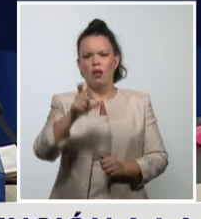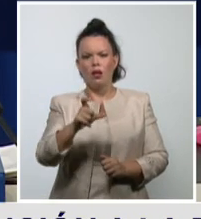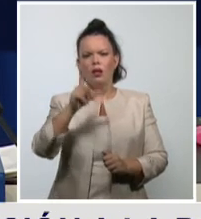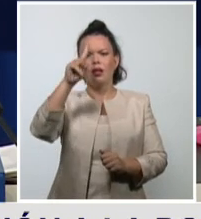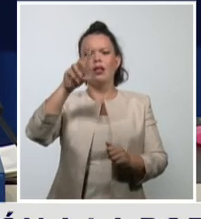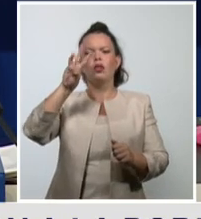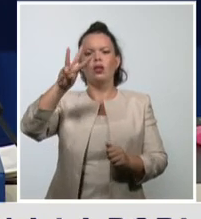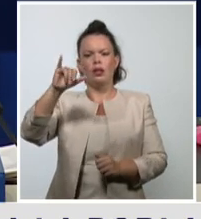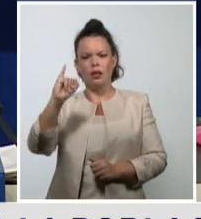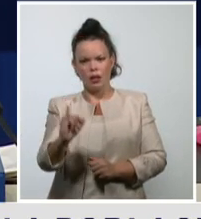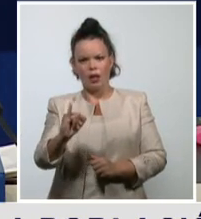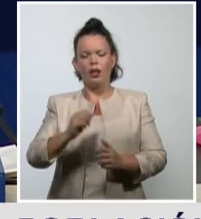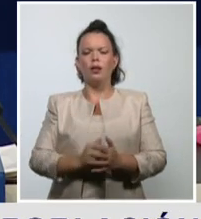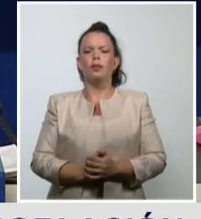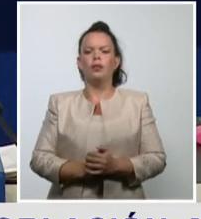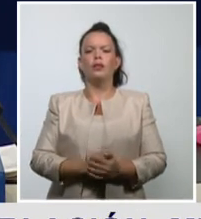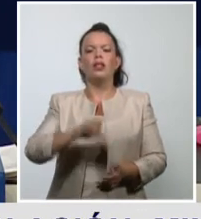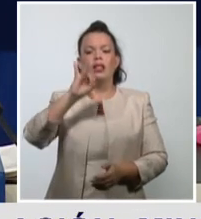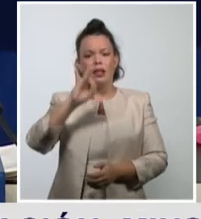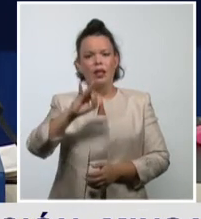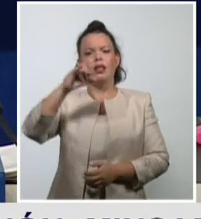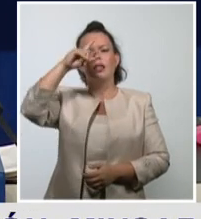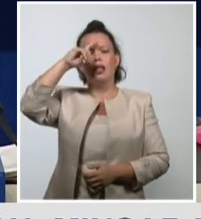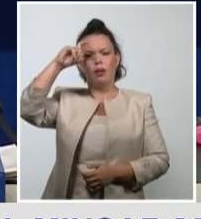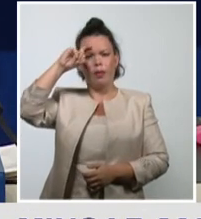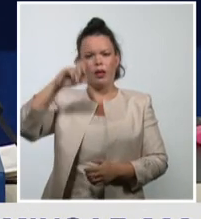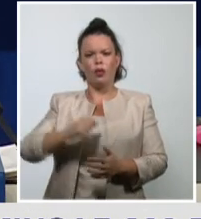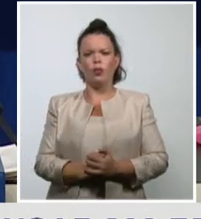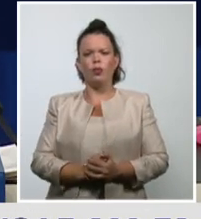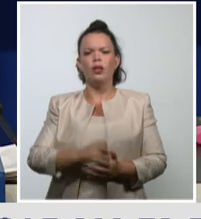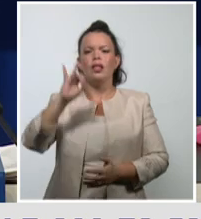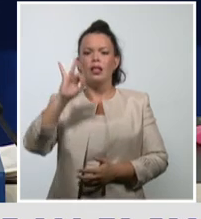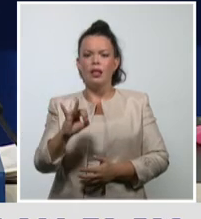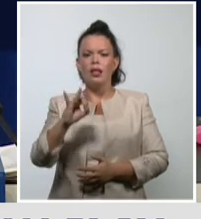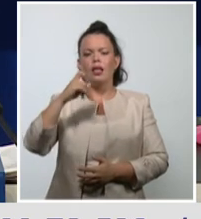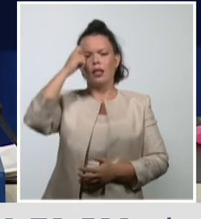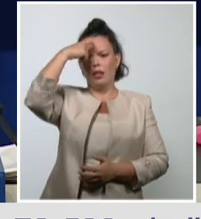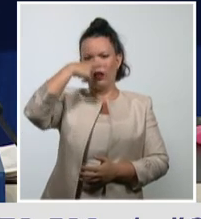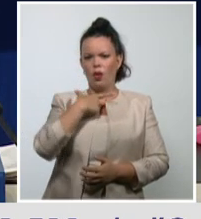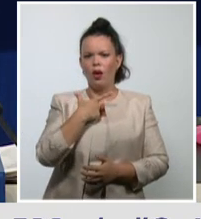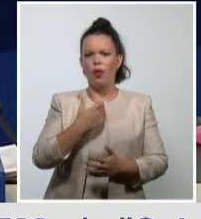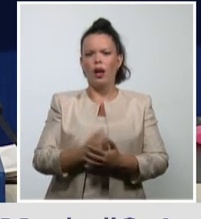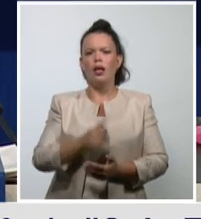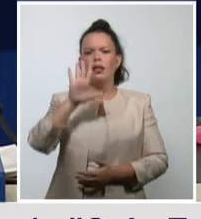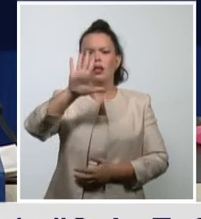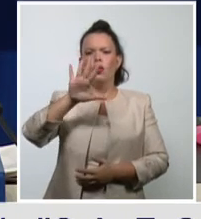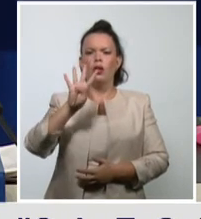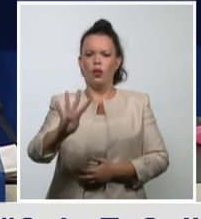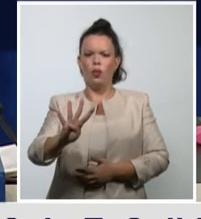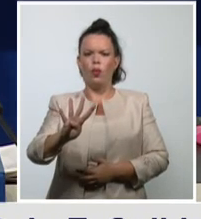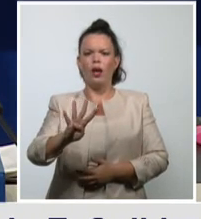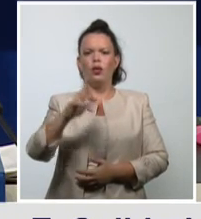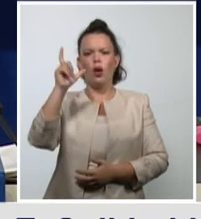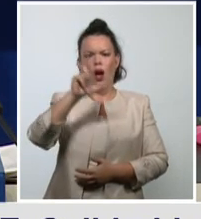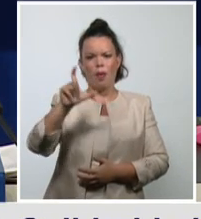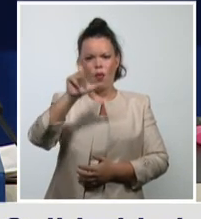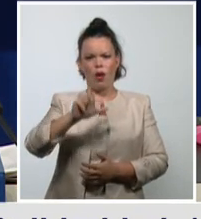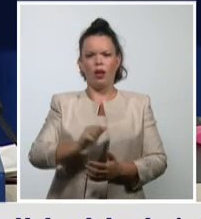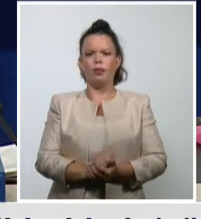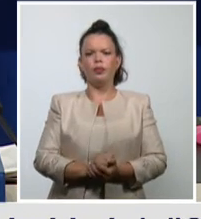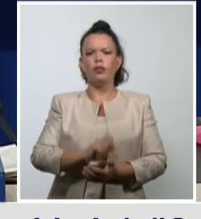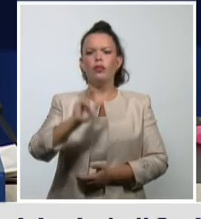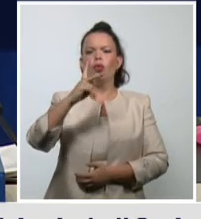Cienfuegos, 7 de Santi Espíritu, 7 de Ciego de Ávila, 54 de Camagüey,